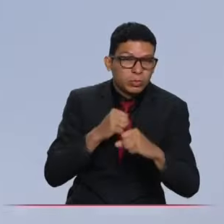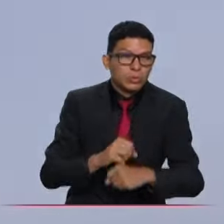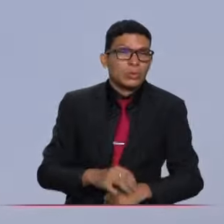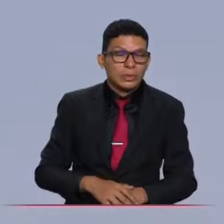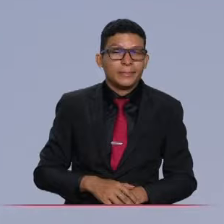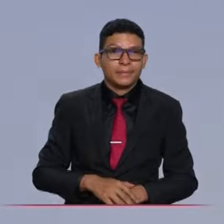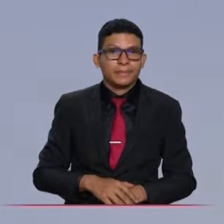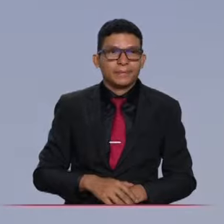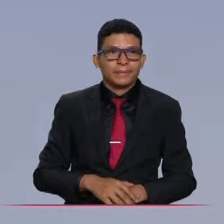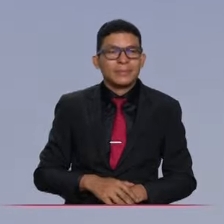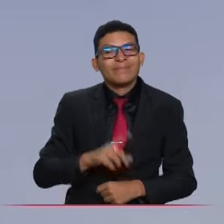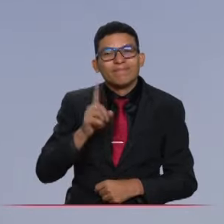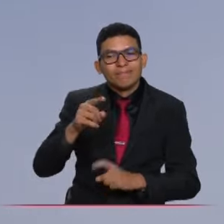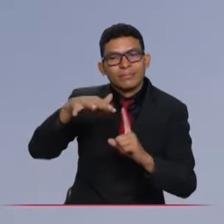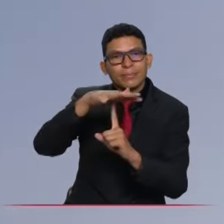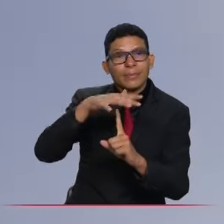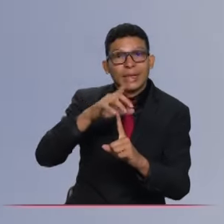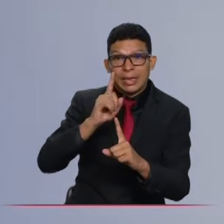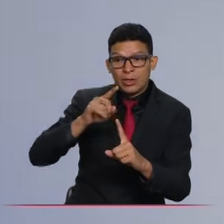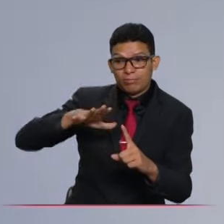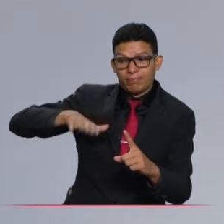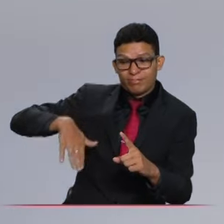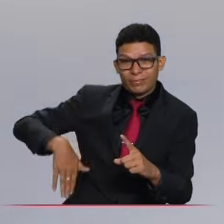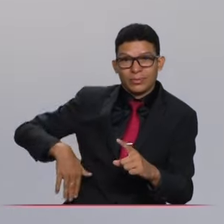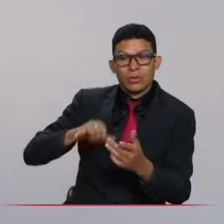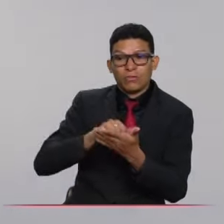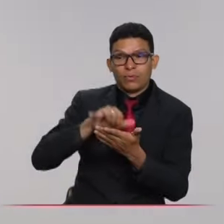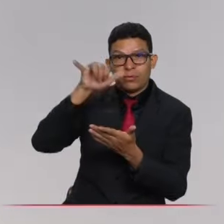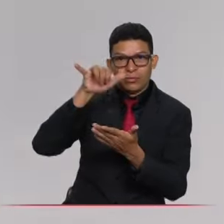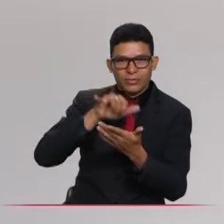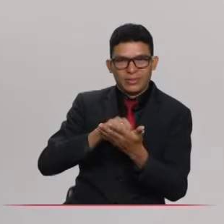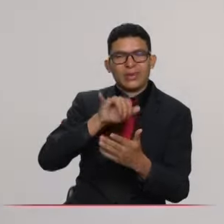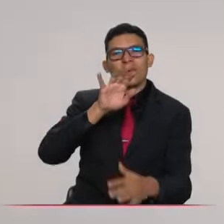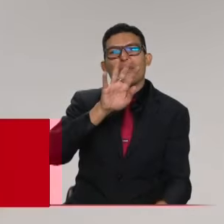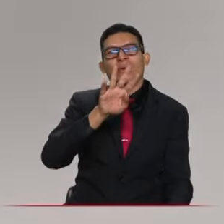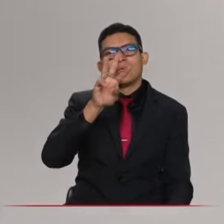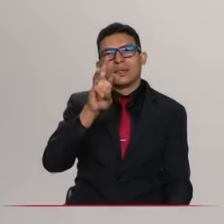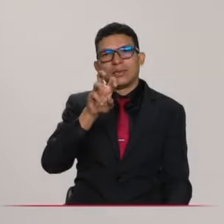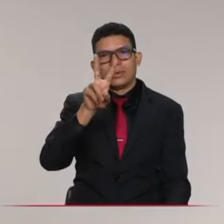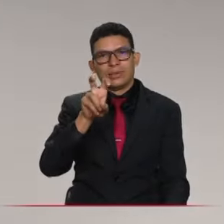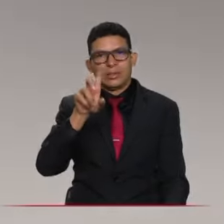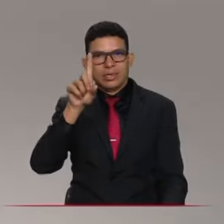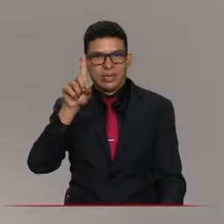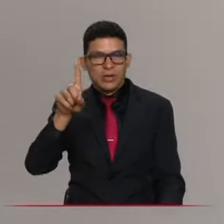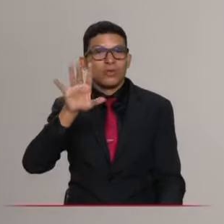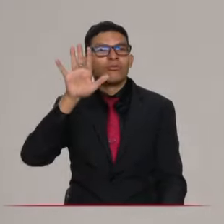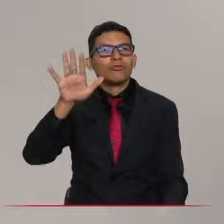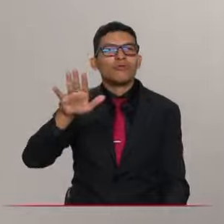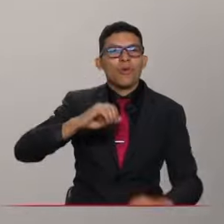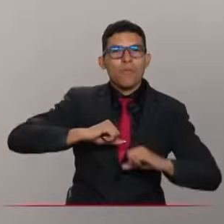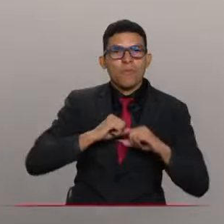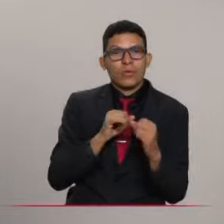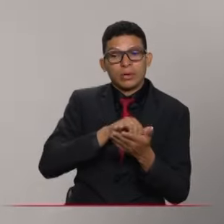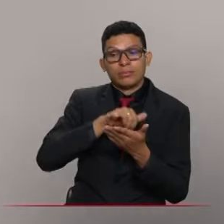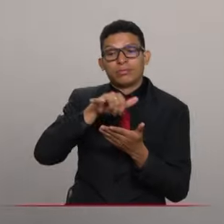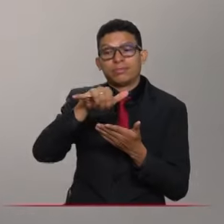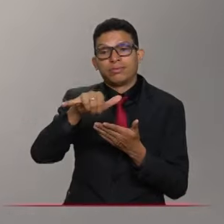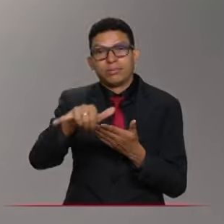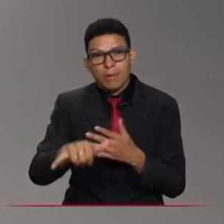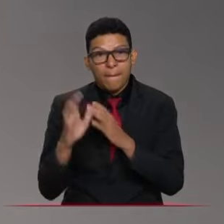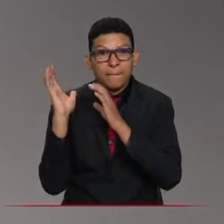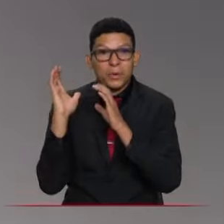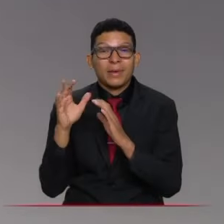A este panorama se sumó el retraso del vuelo 4871 de Avianca proveniente de Bogotá, que no ha podido aterrizar en